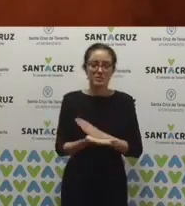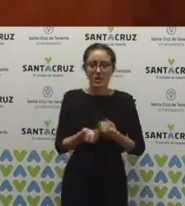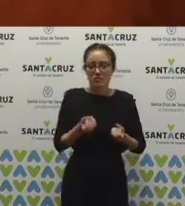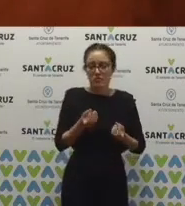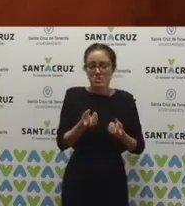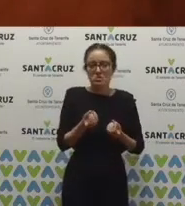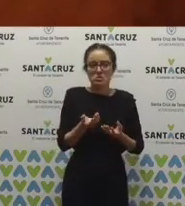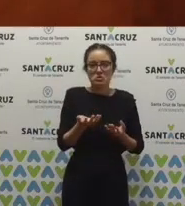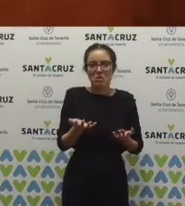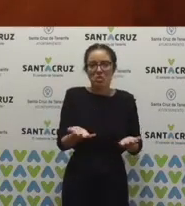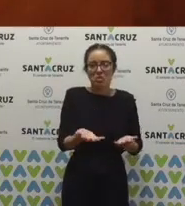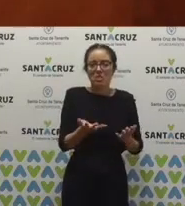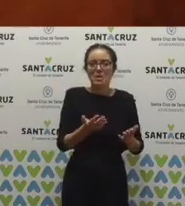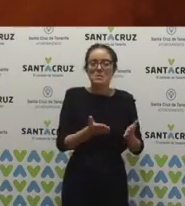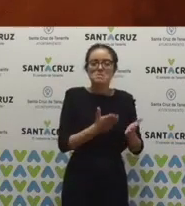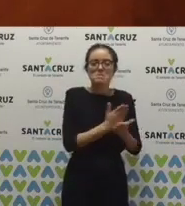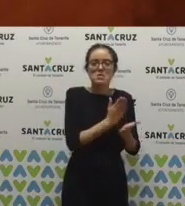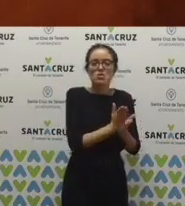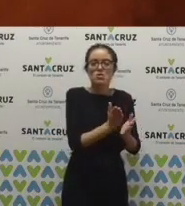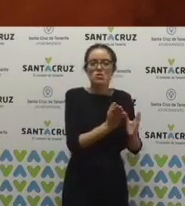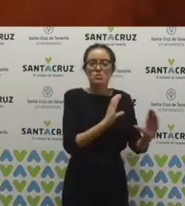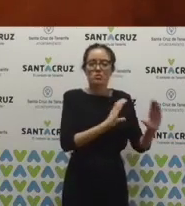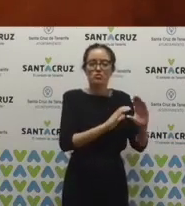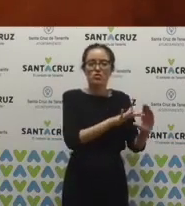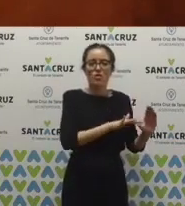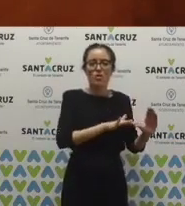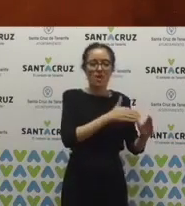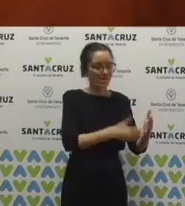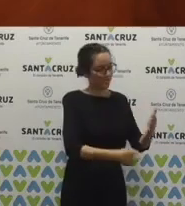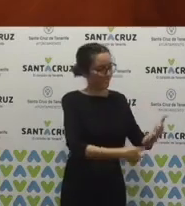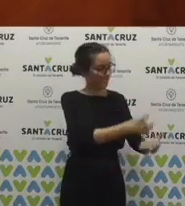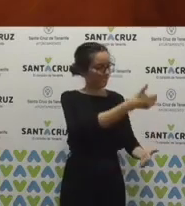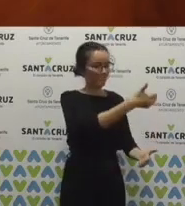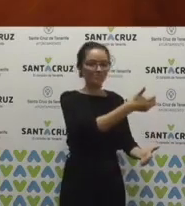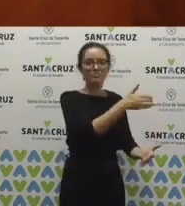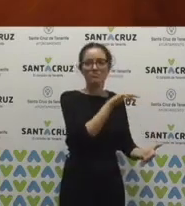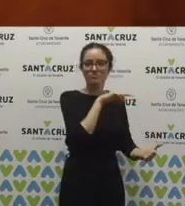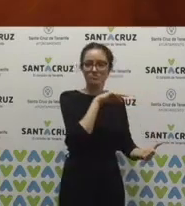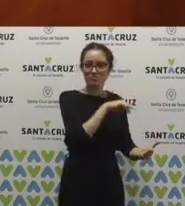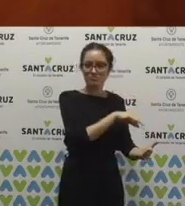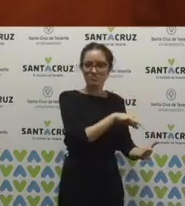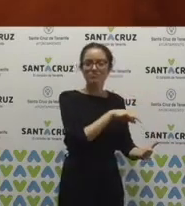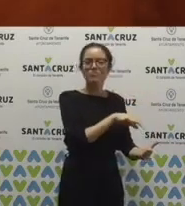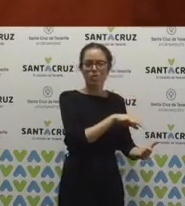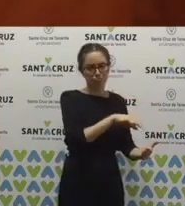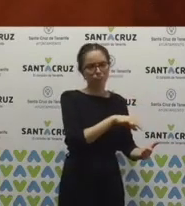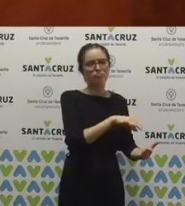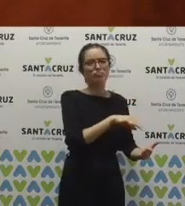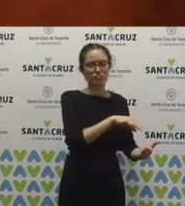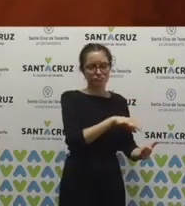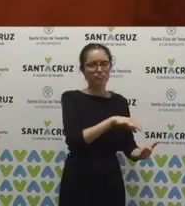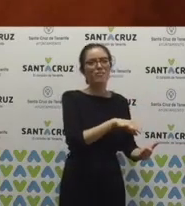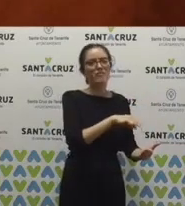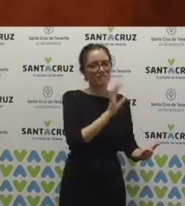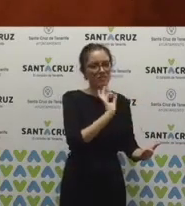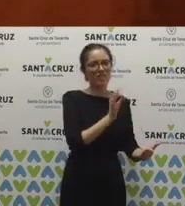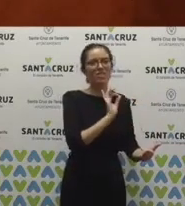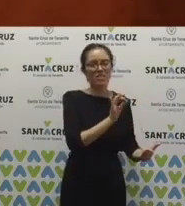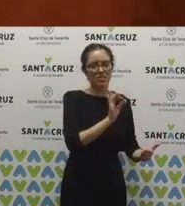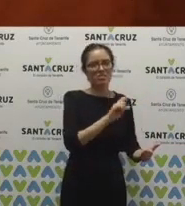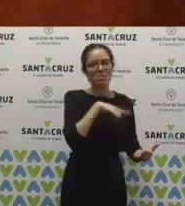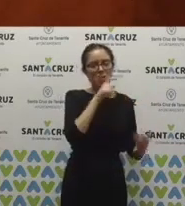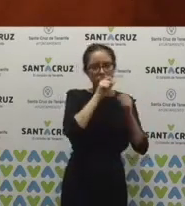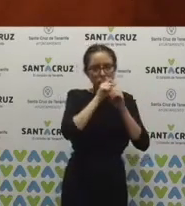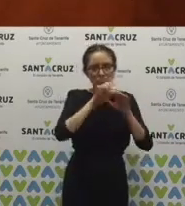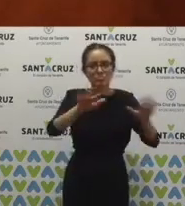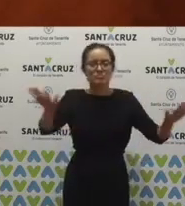medio de comunicación local resulta que tenía recorrido y parece hasta que se